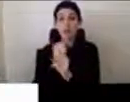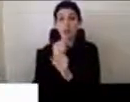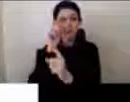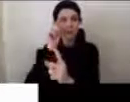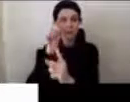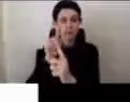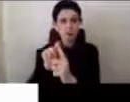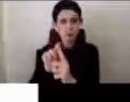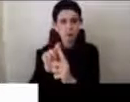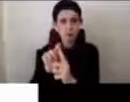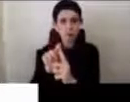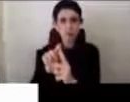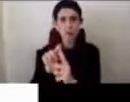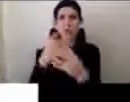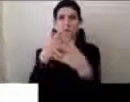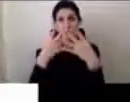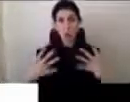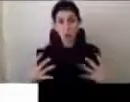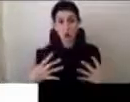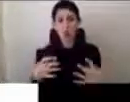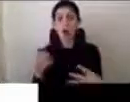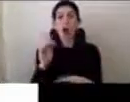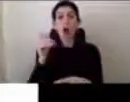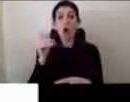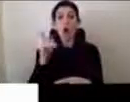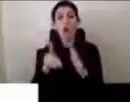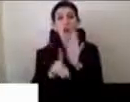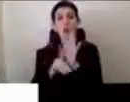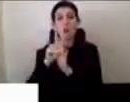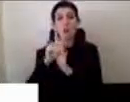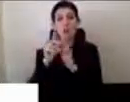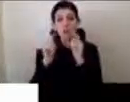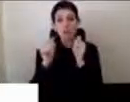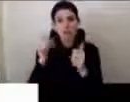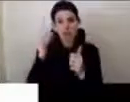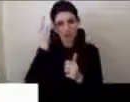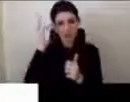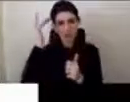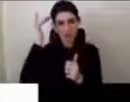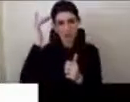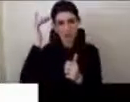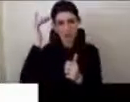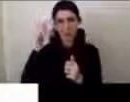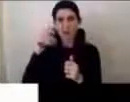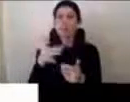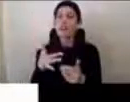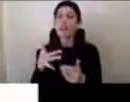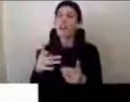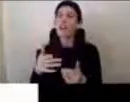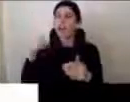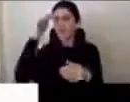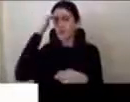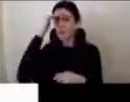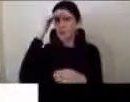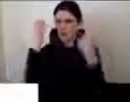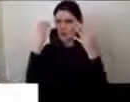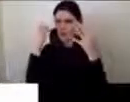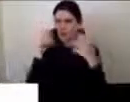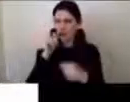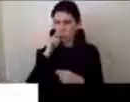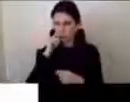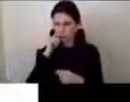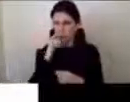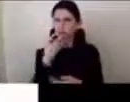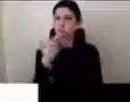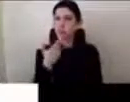o para el desarrollo de habilidades cognitivas, provocando una experiencia más significativa de aprendizaje. Por todo esto, los juegos